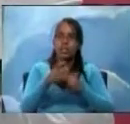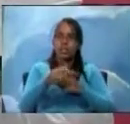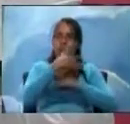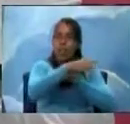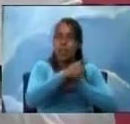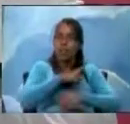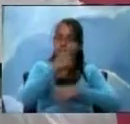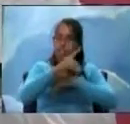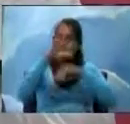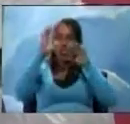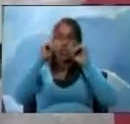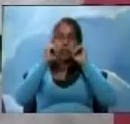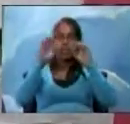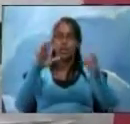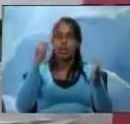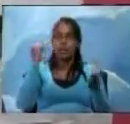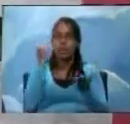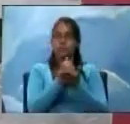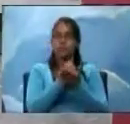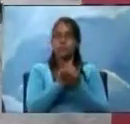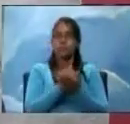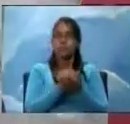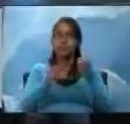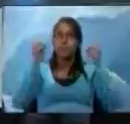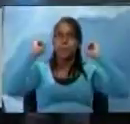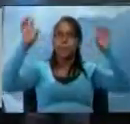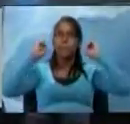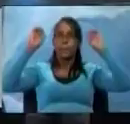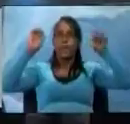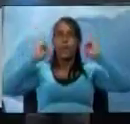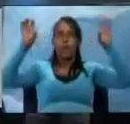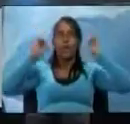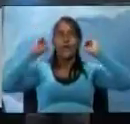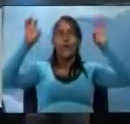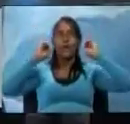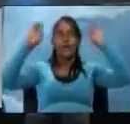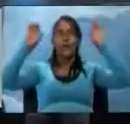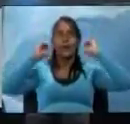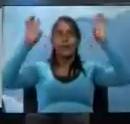lado de la derecha. Que Dios le bendiga y Dios me lo cuide. Yeah. Amén.